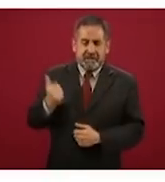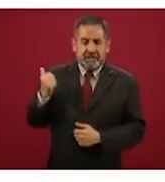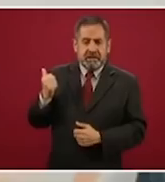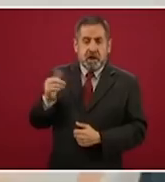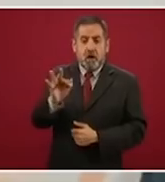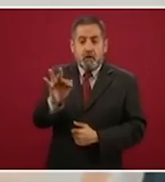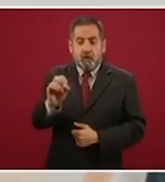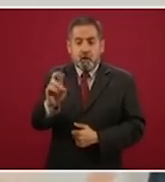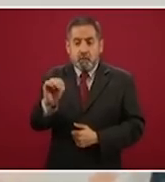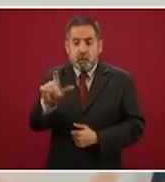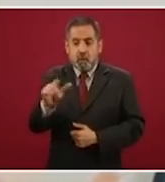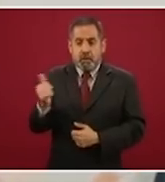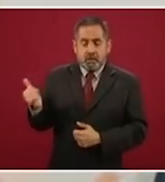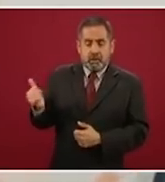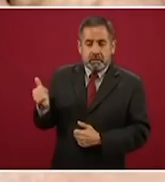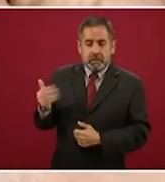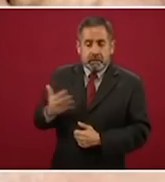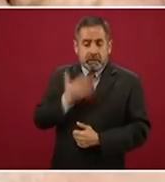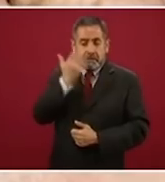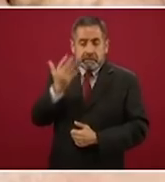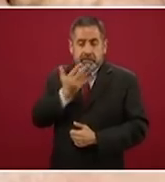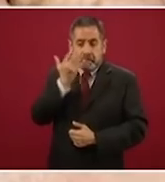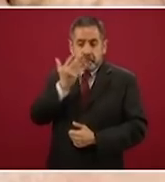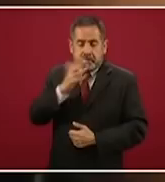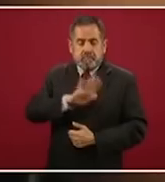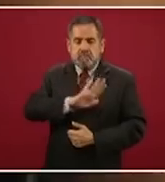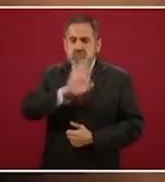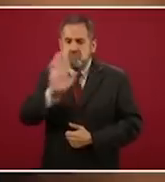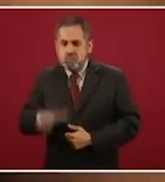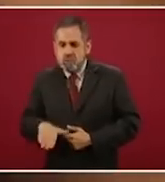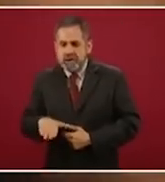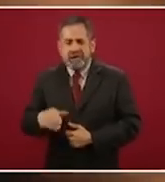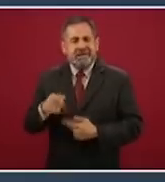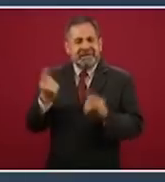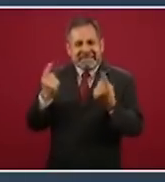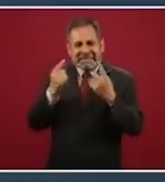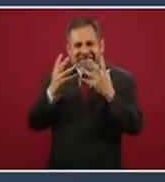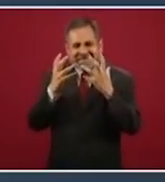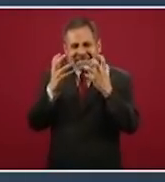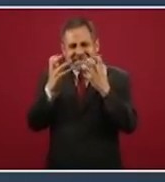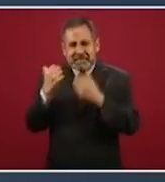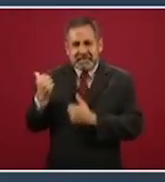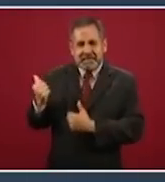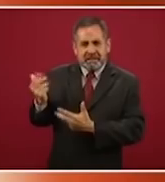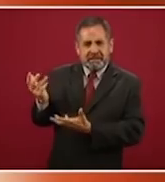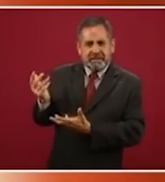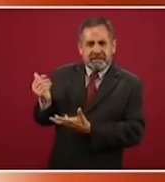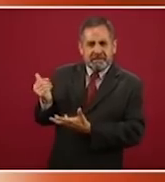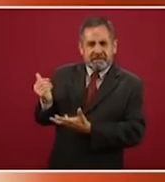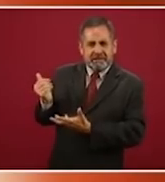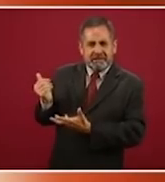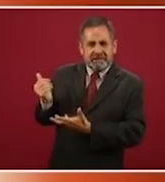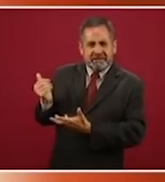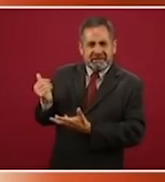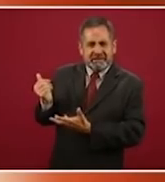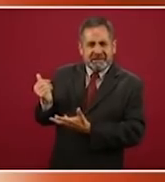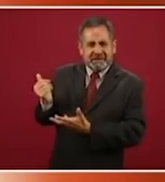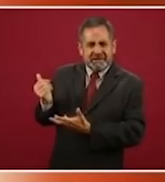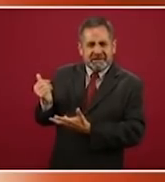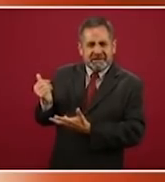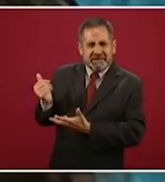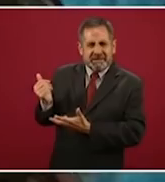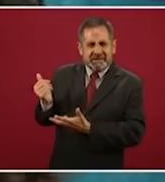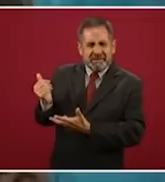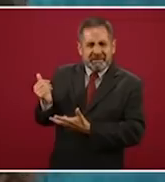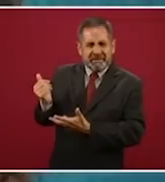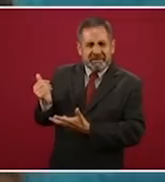Formol. Su inhalación provoca la muerte, cuadros alérgicos, irritación, dermatitis, descamación del cuero